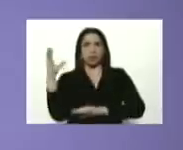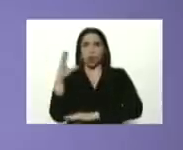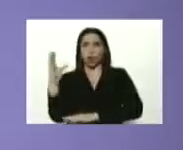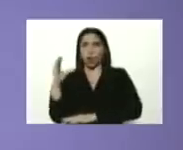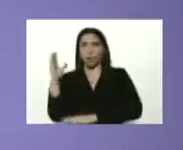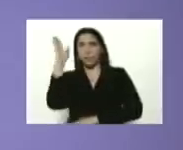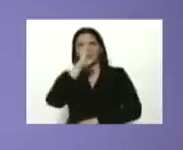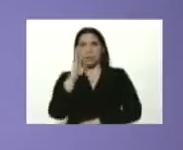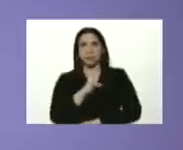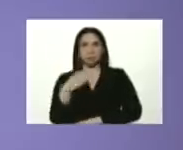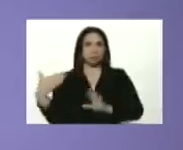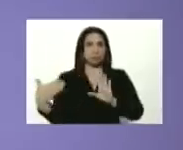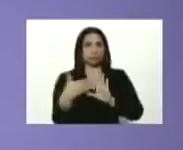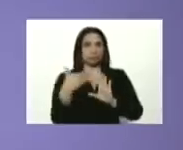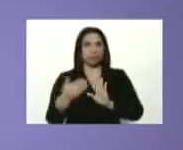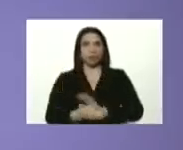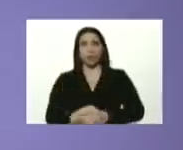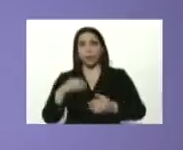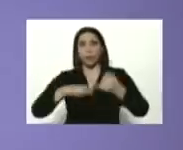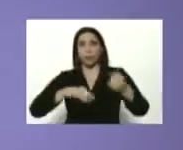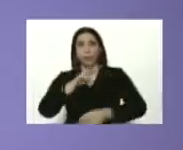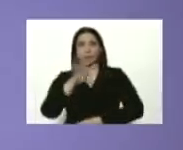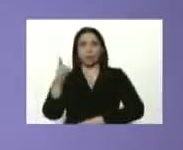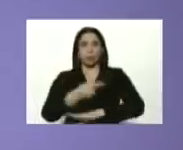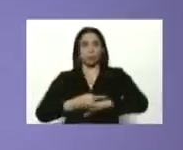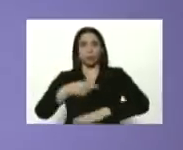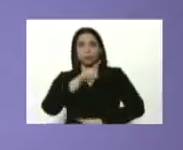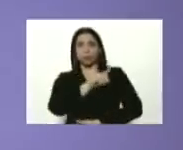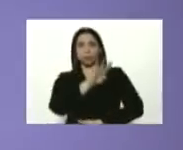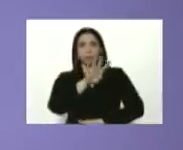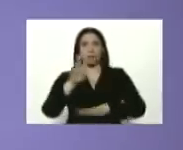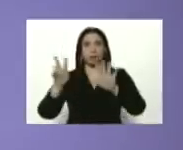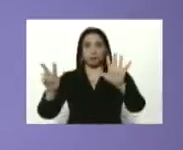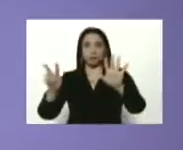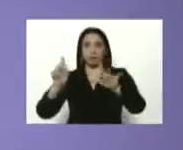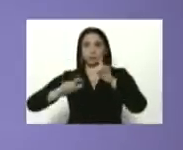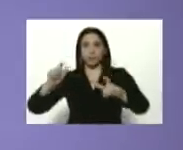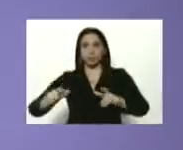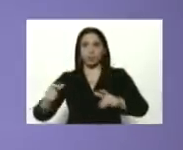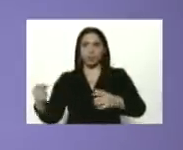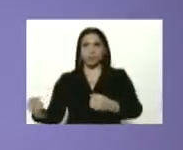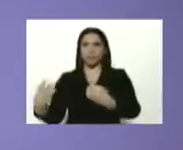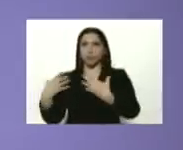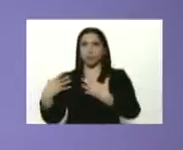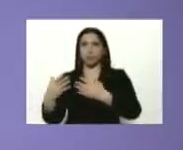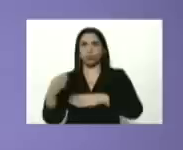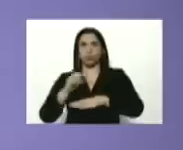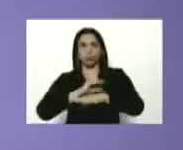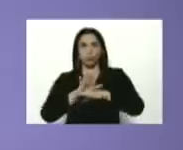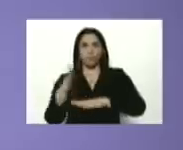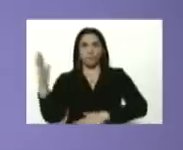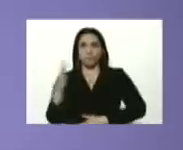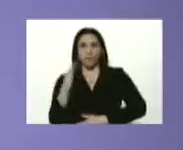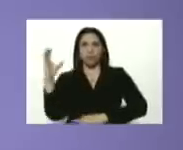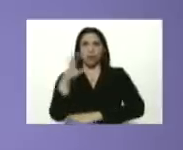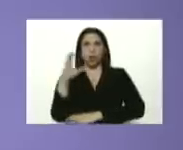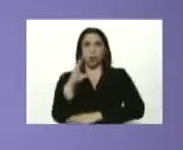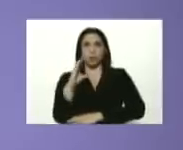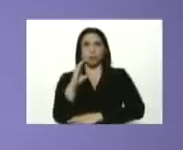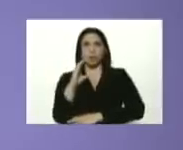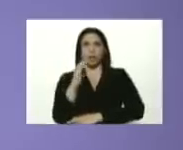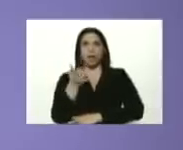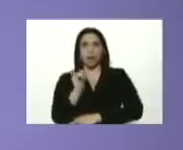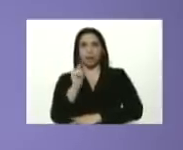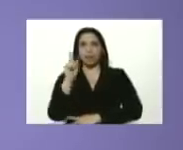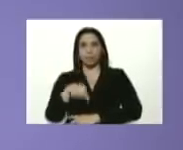desde Brasil. En las últimas 24 horas, 147 casos se han presentado de connacionales provenientes de Colombia, que presenta